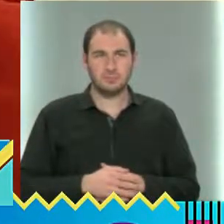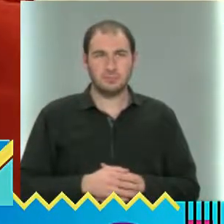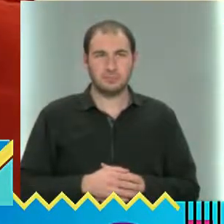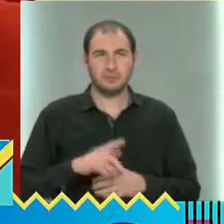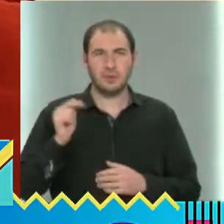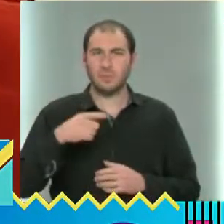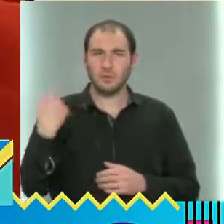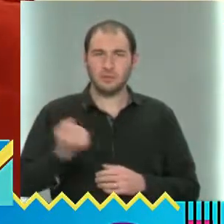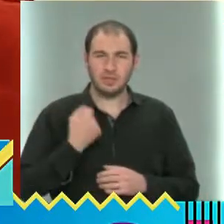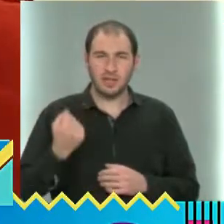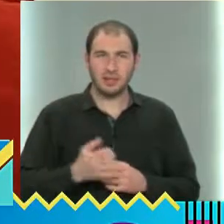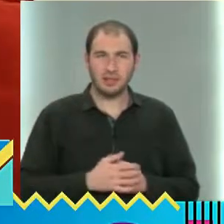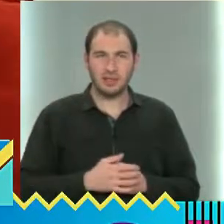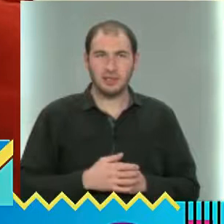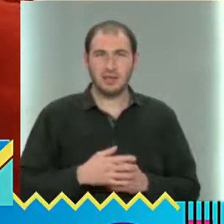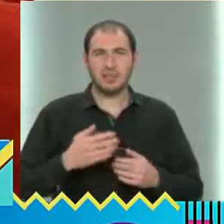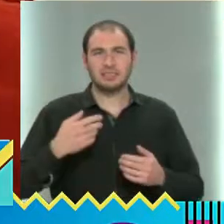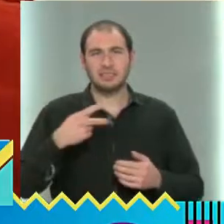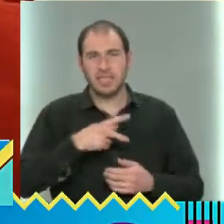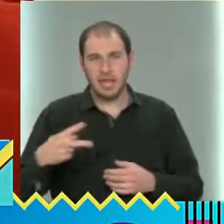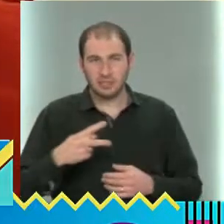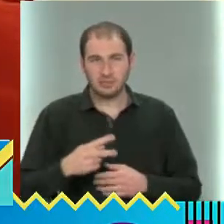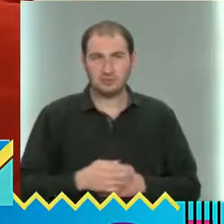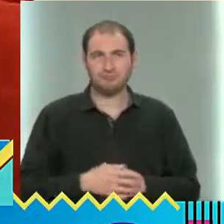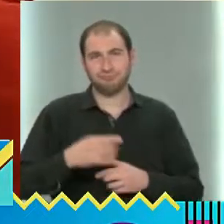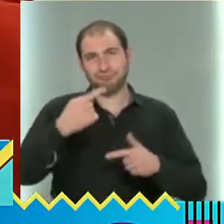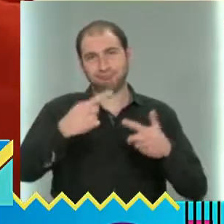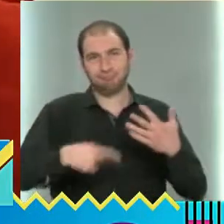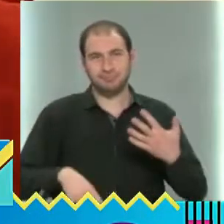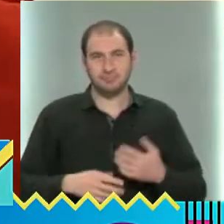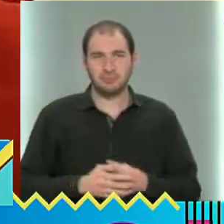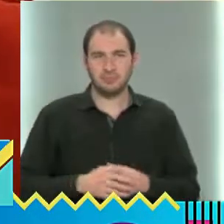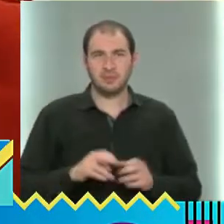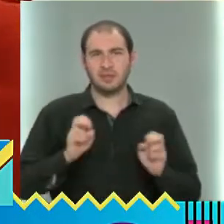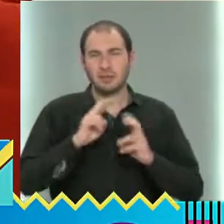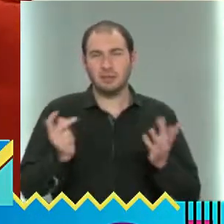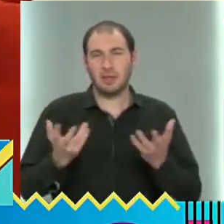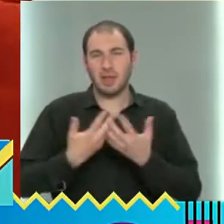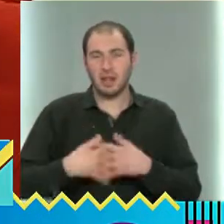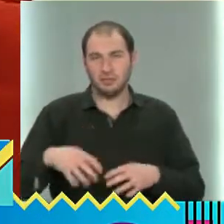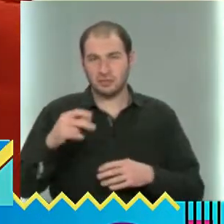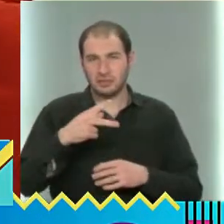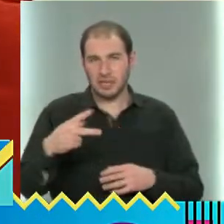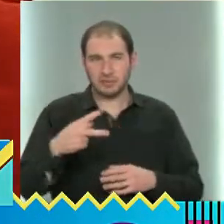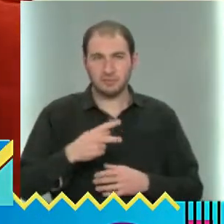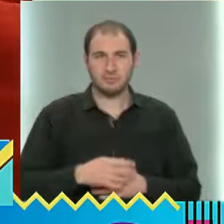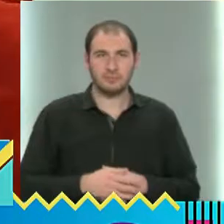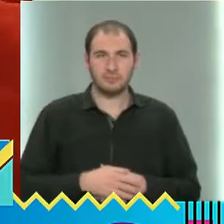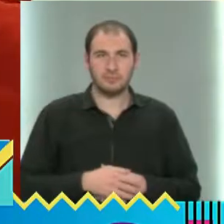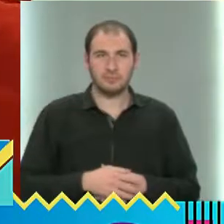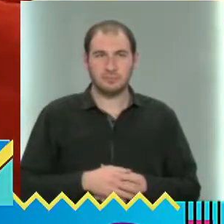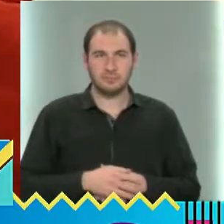Tiene mucha importancia el sexo y toda esta cuestión relacionada con el sexo,